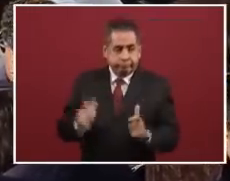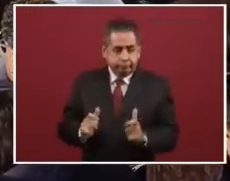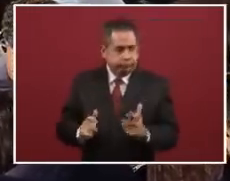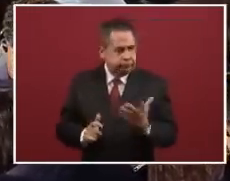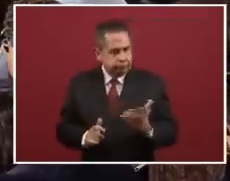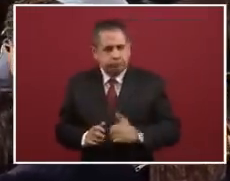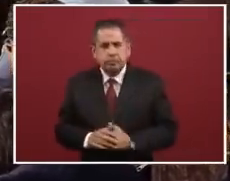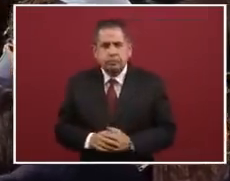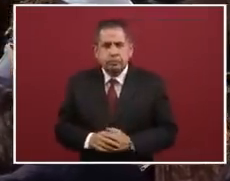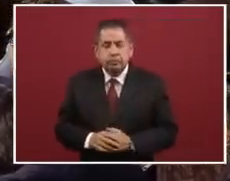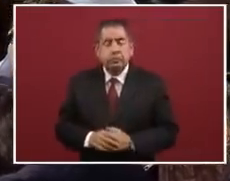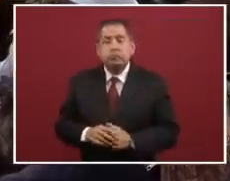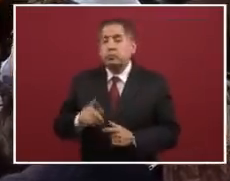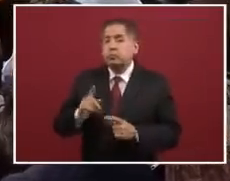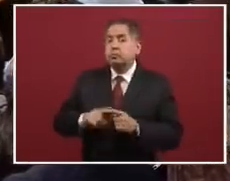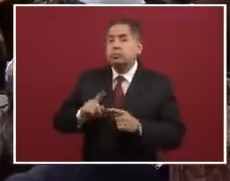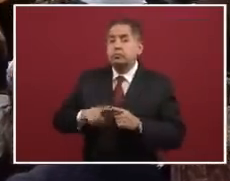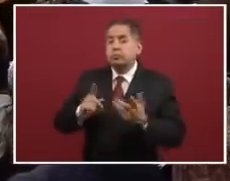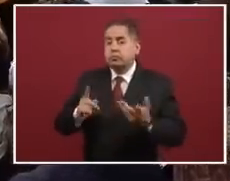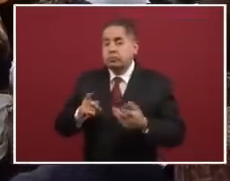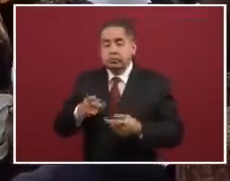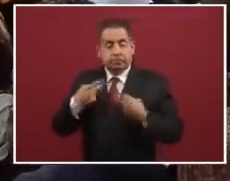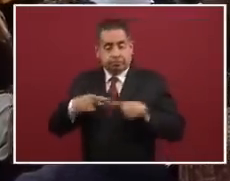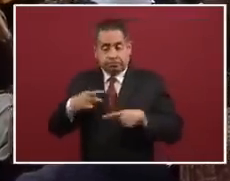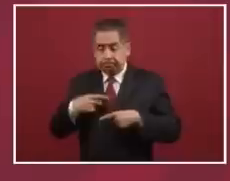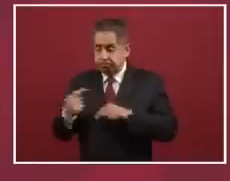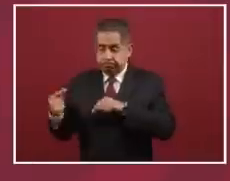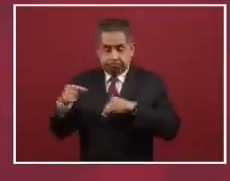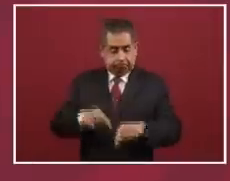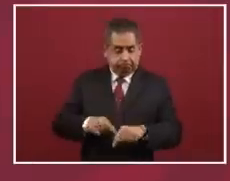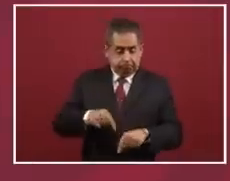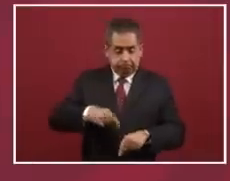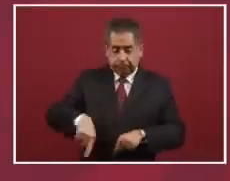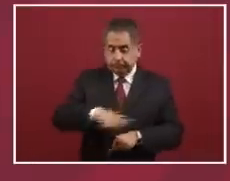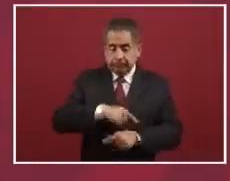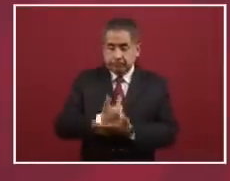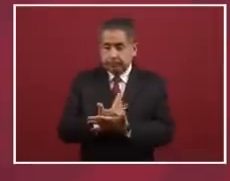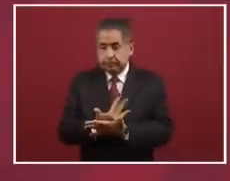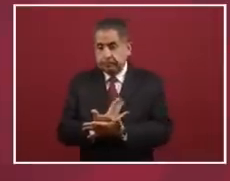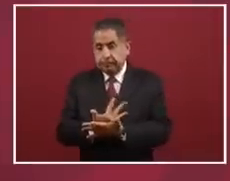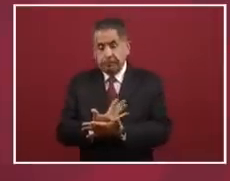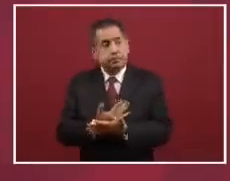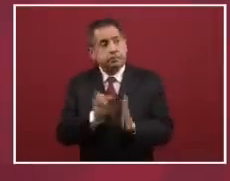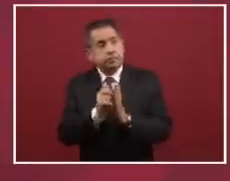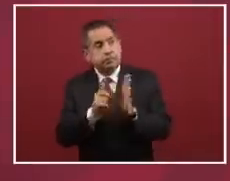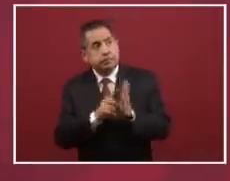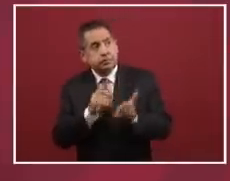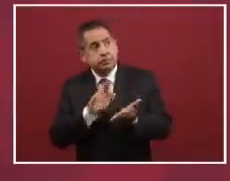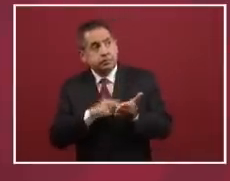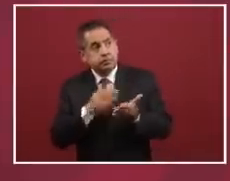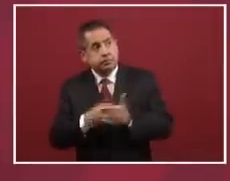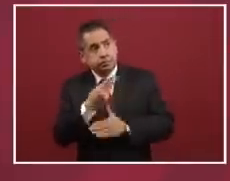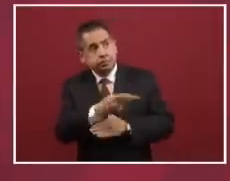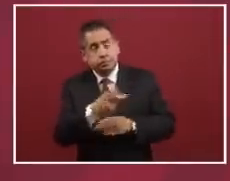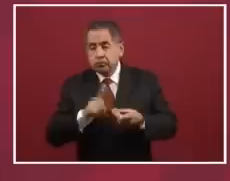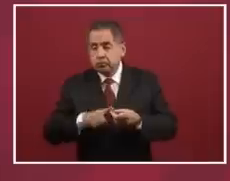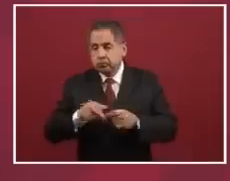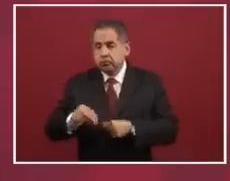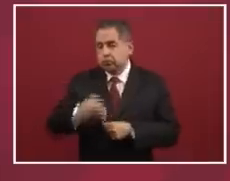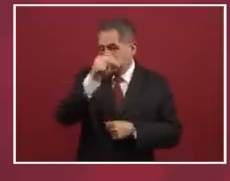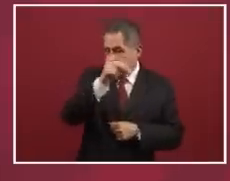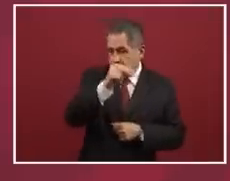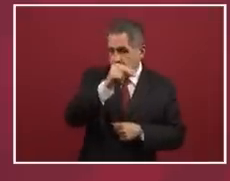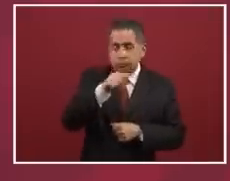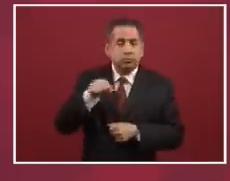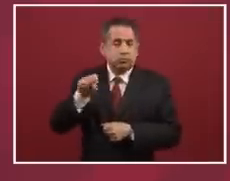recibir personas que van a esperar su solicitud de asilo de Estados Unidos es en el norte. En el sur vamos a